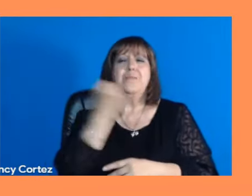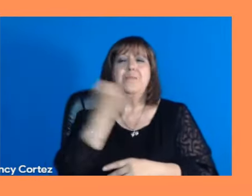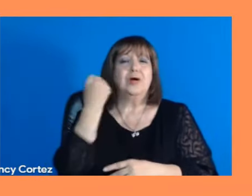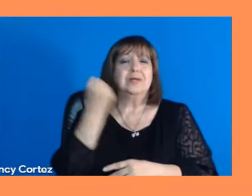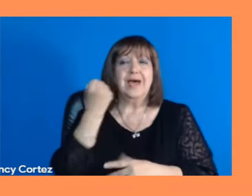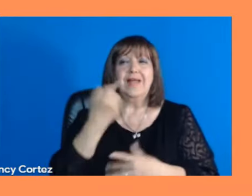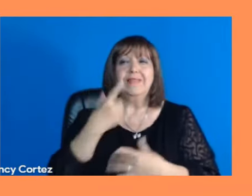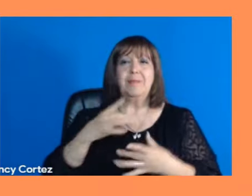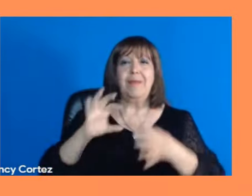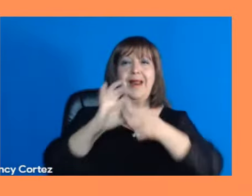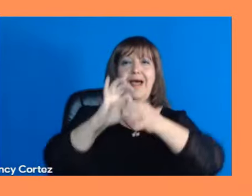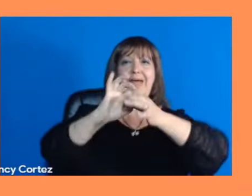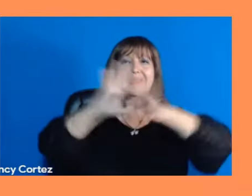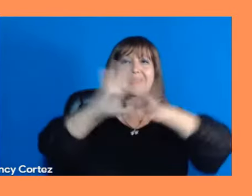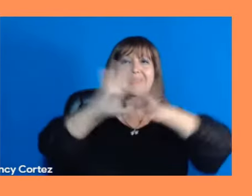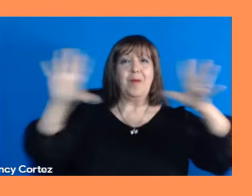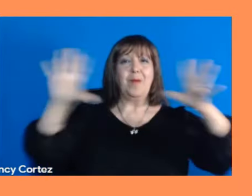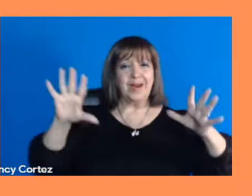e inclusiva.